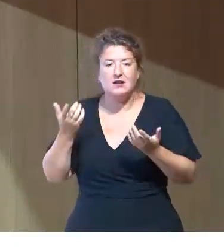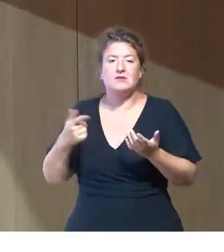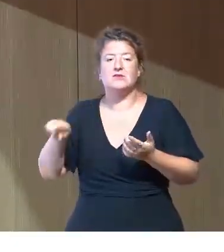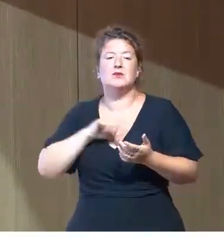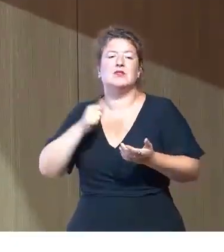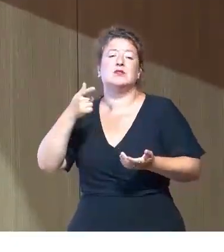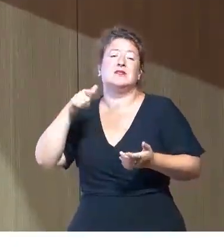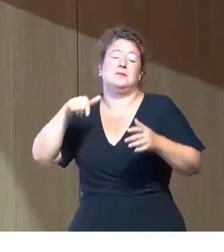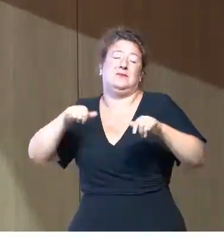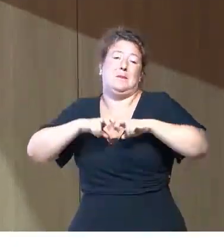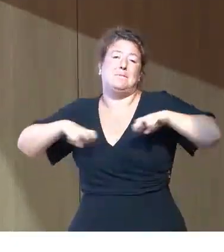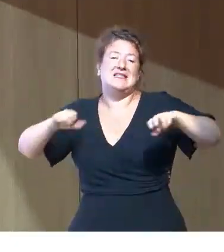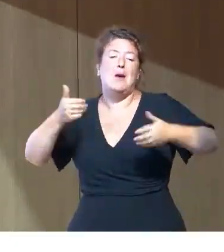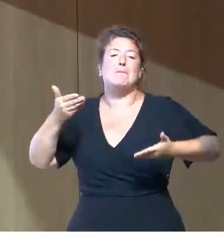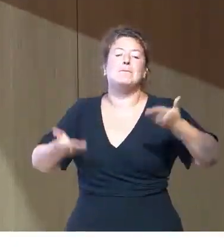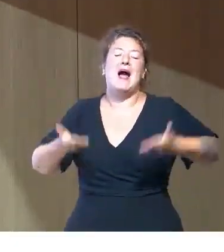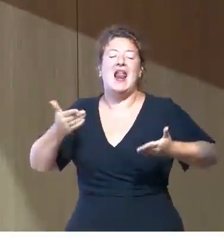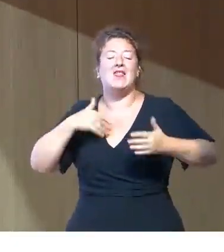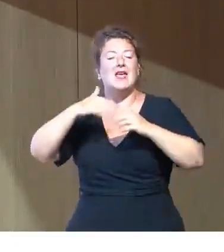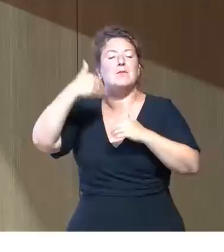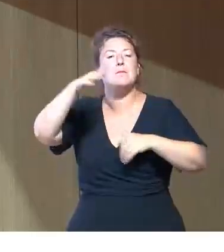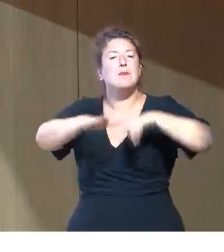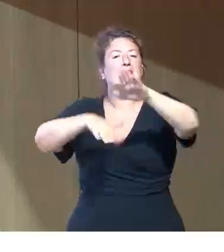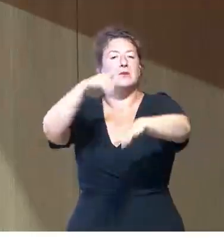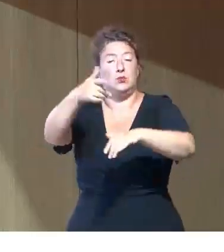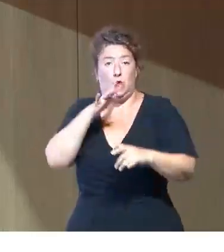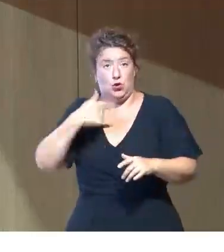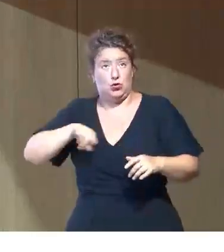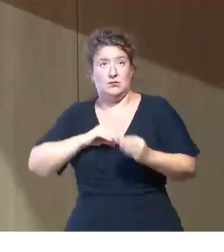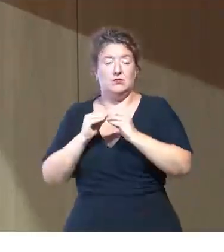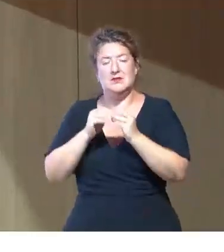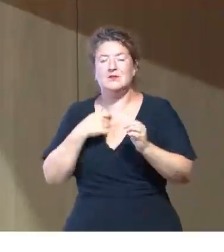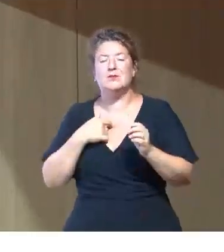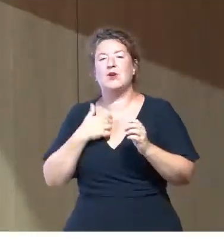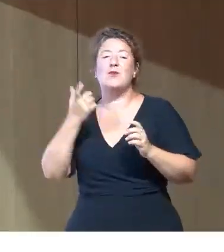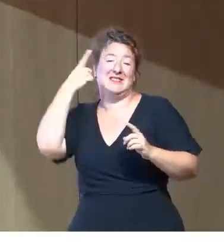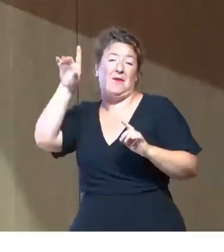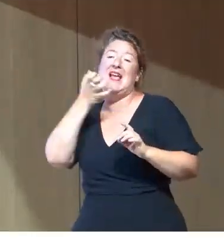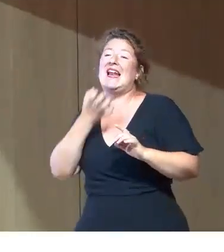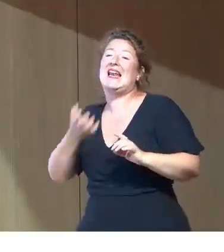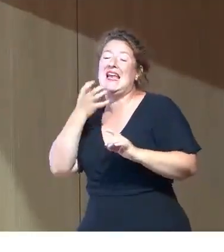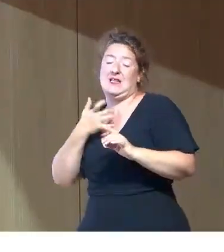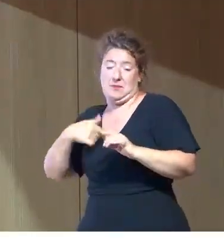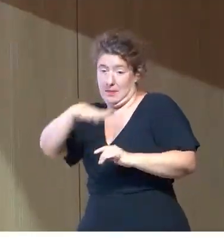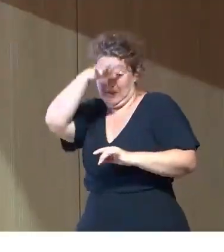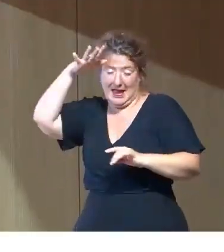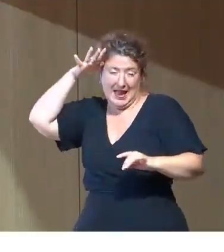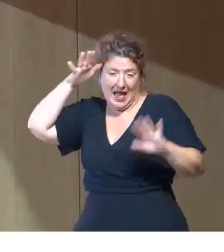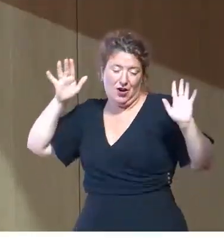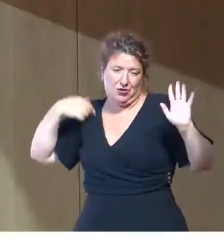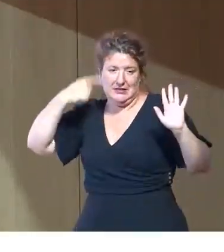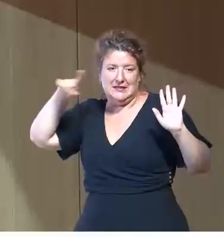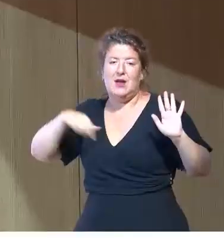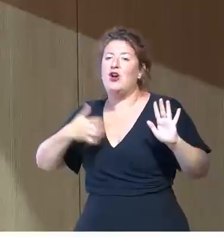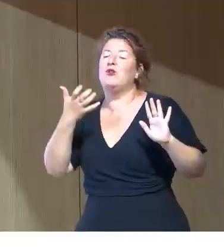y próximos pasos y nosotros ahora desde inserta en fundación estamos escribiendo nuestra carta a los Reyes Magos aunque sea verano nuestros programas nuestros